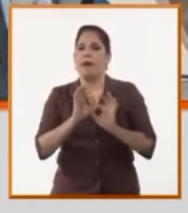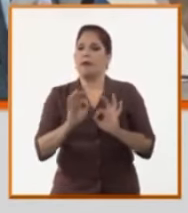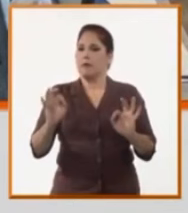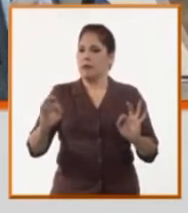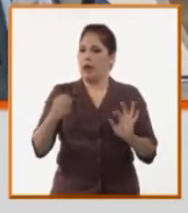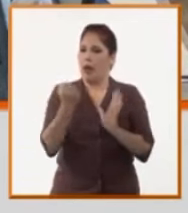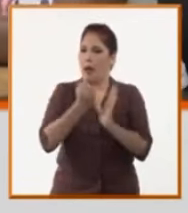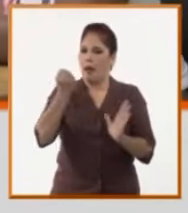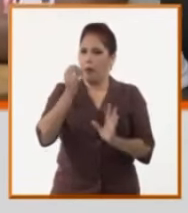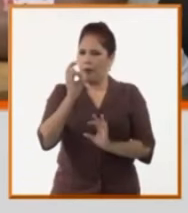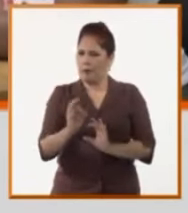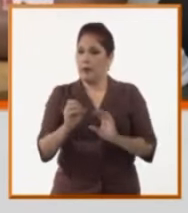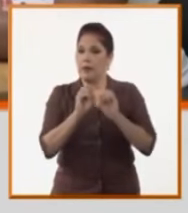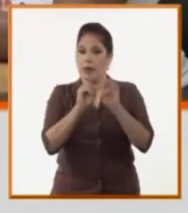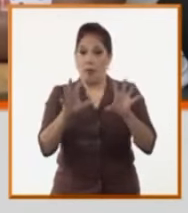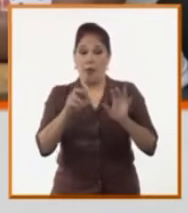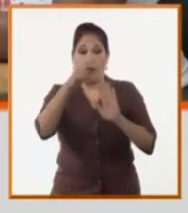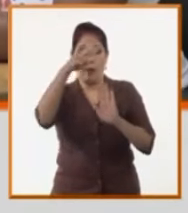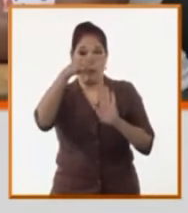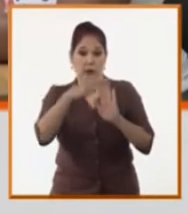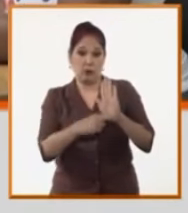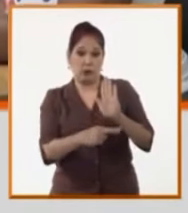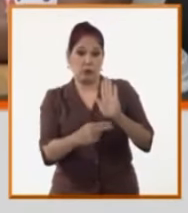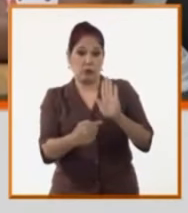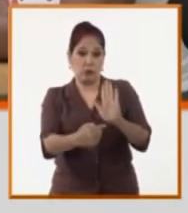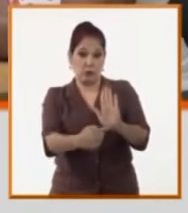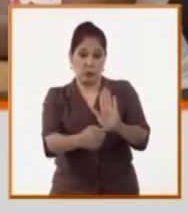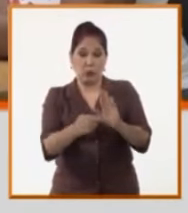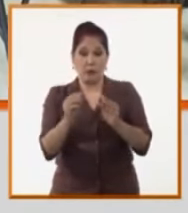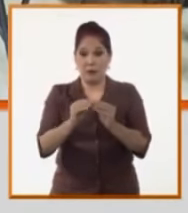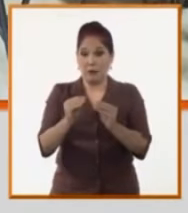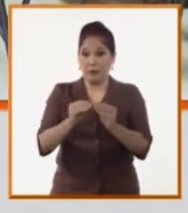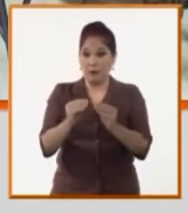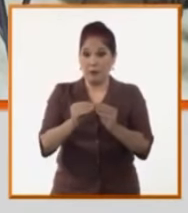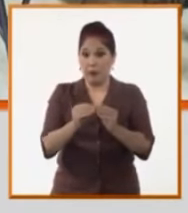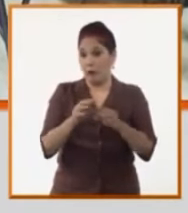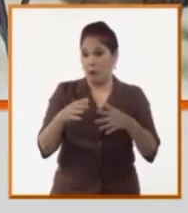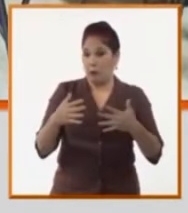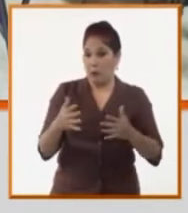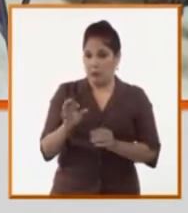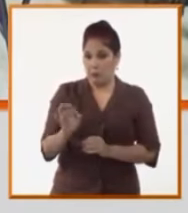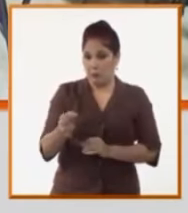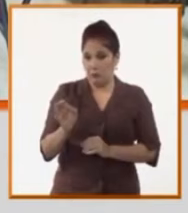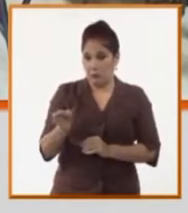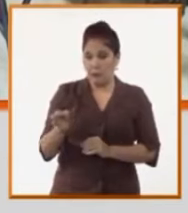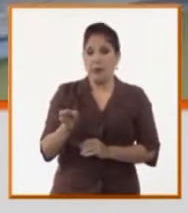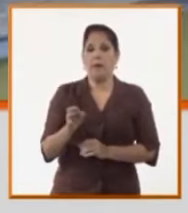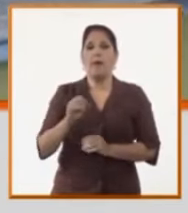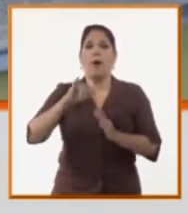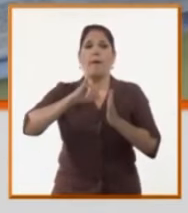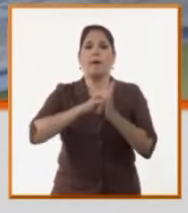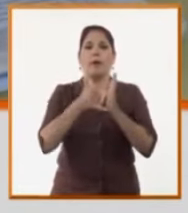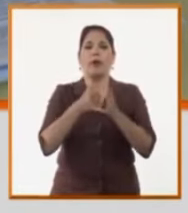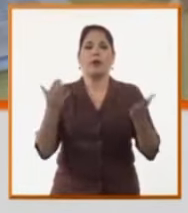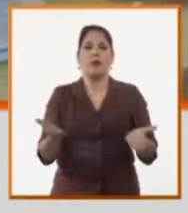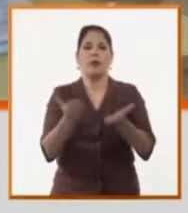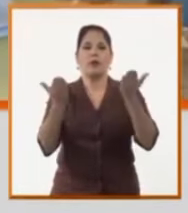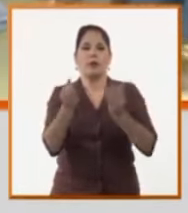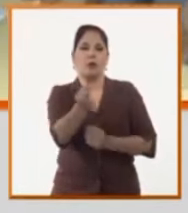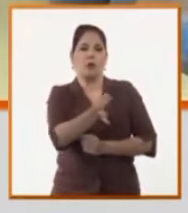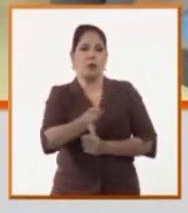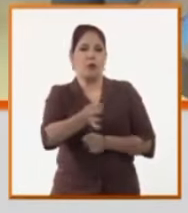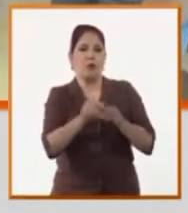está se publica la resolución que tiene que ver como se mencionaba con los proyectos de desarrollo local pero